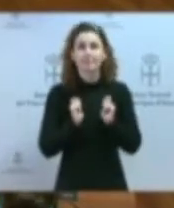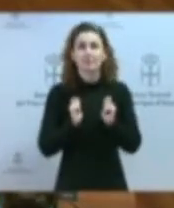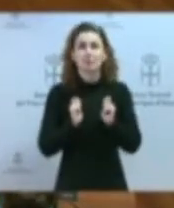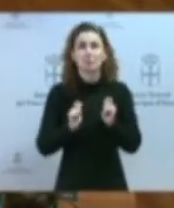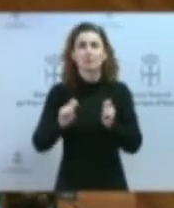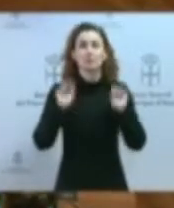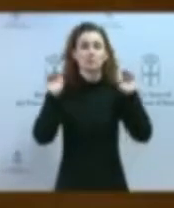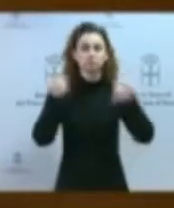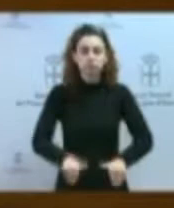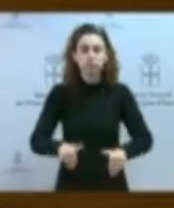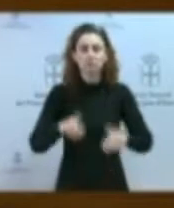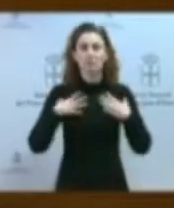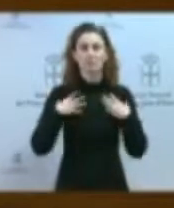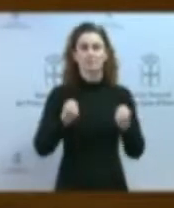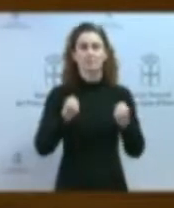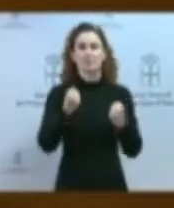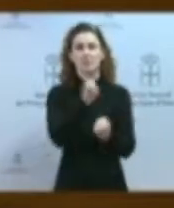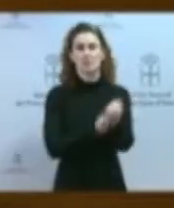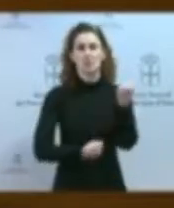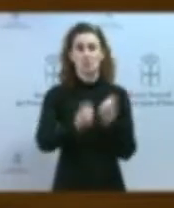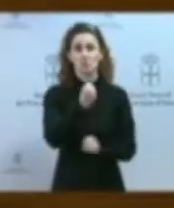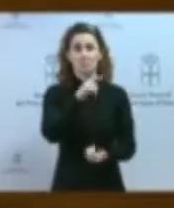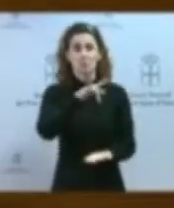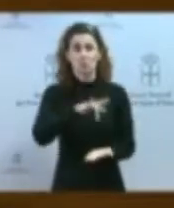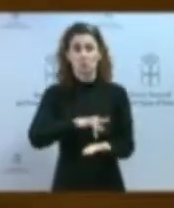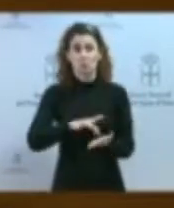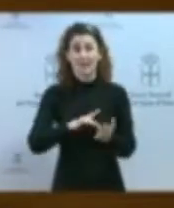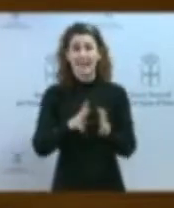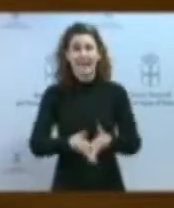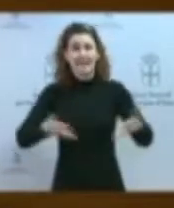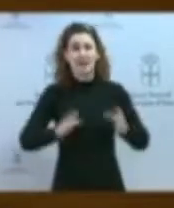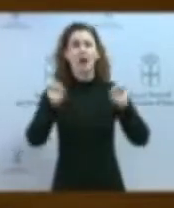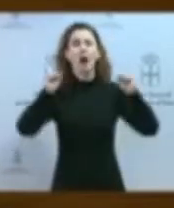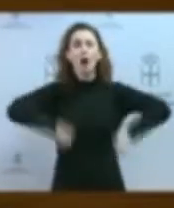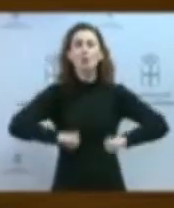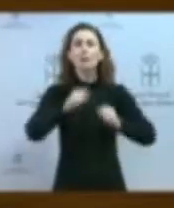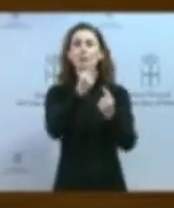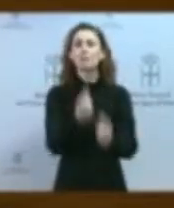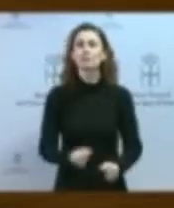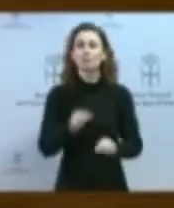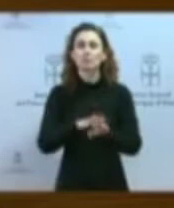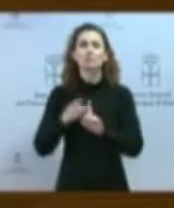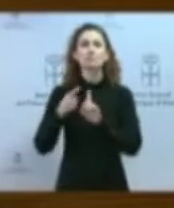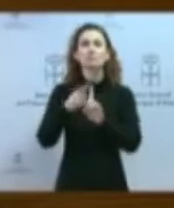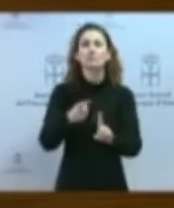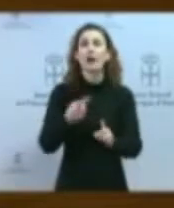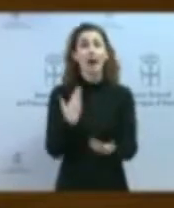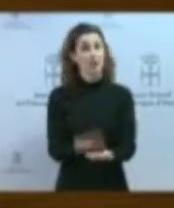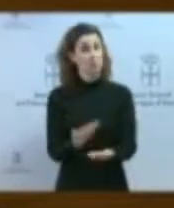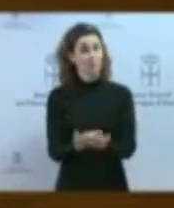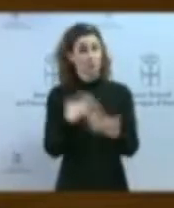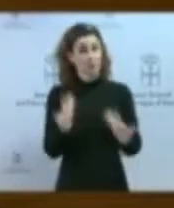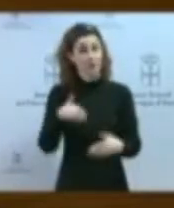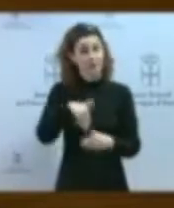a oírse voces que pedían un gran acuerdo presupuestario en nombre de un bien mayor. Se argumentaba, y aún se argumenta, que en una situación de emergencia los